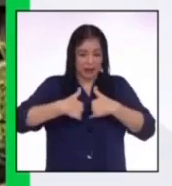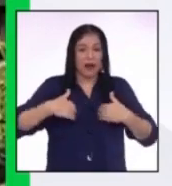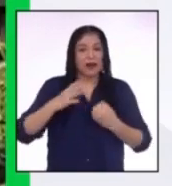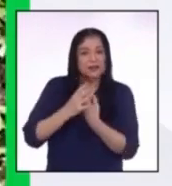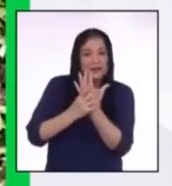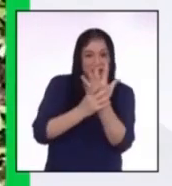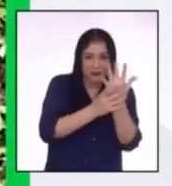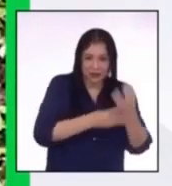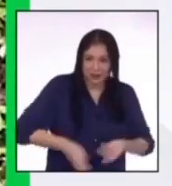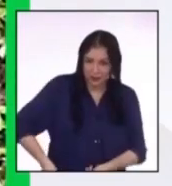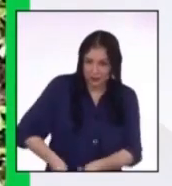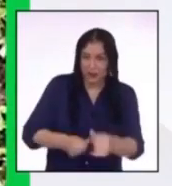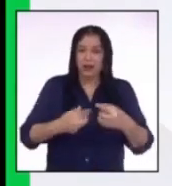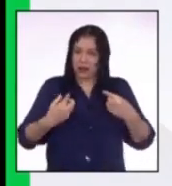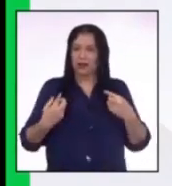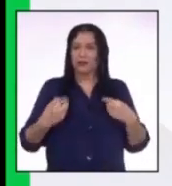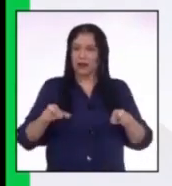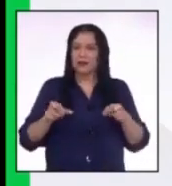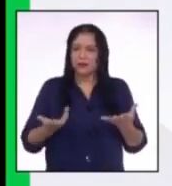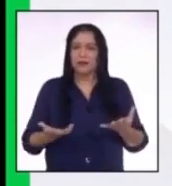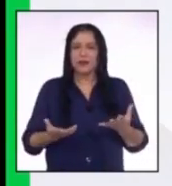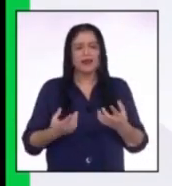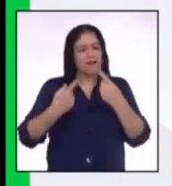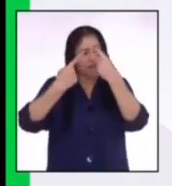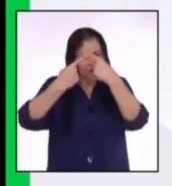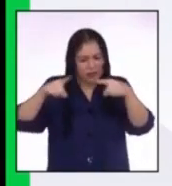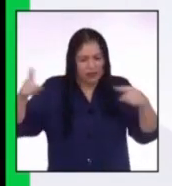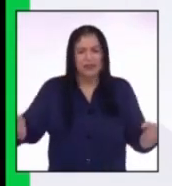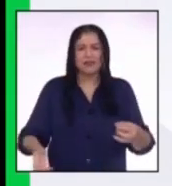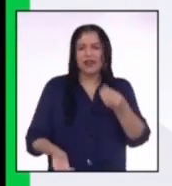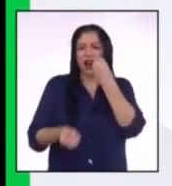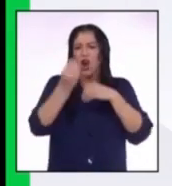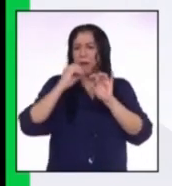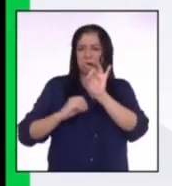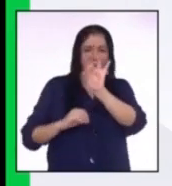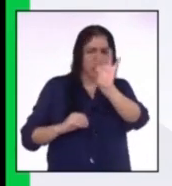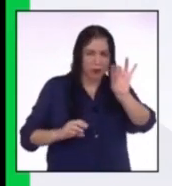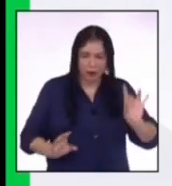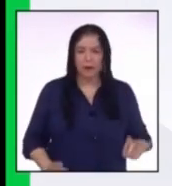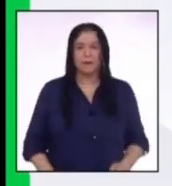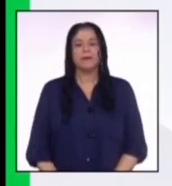y que nos permite tener una diversidad de alimentos